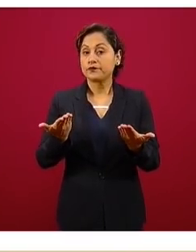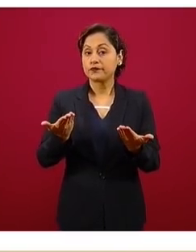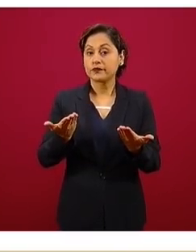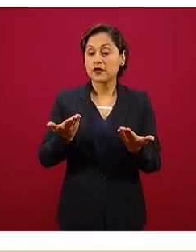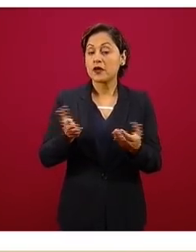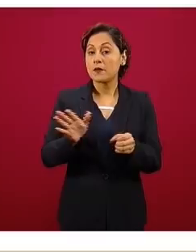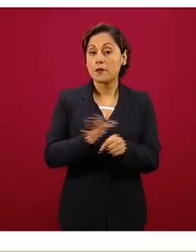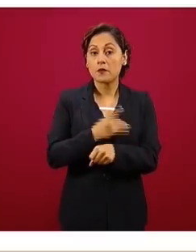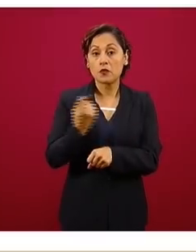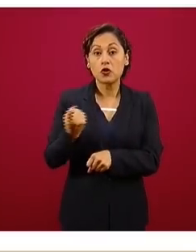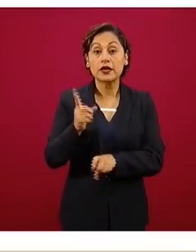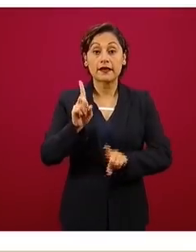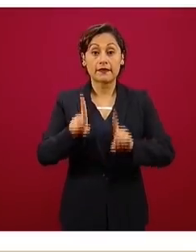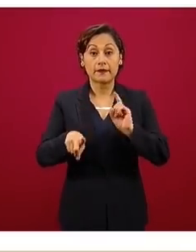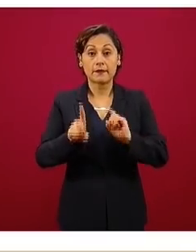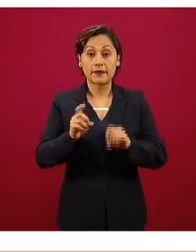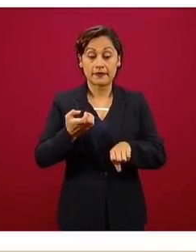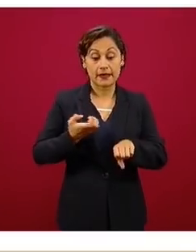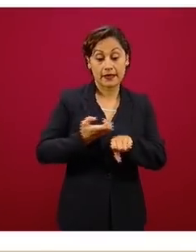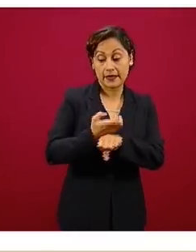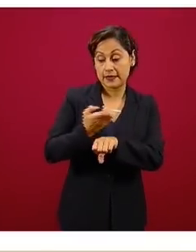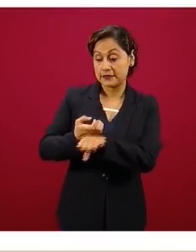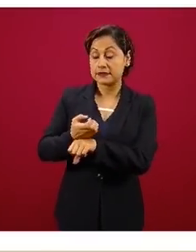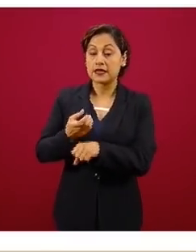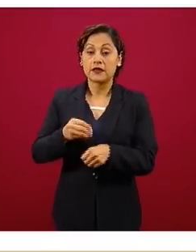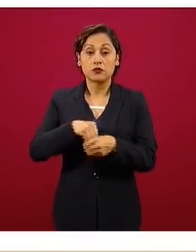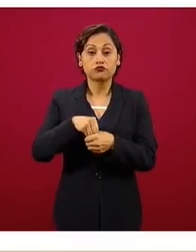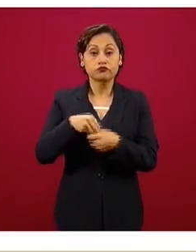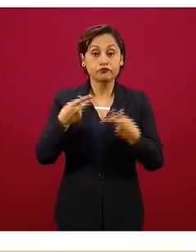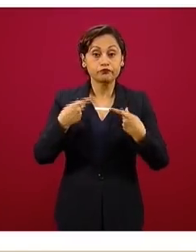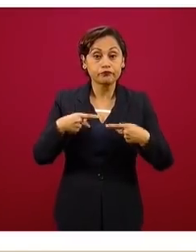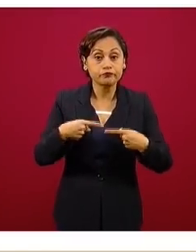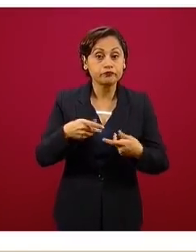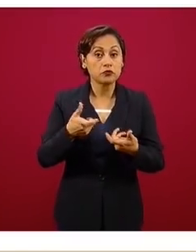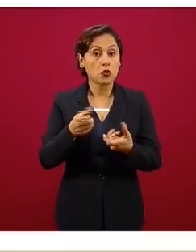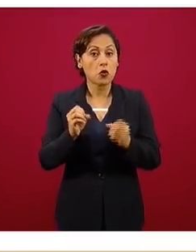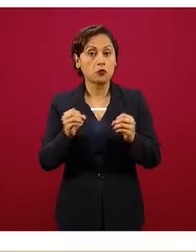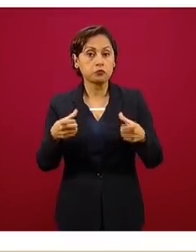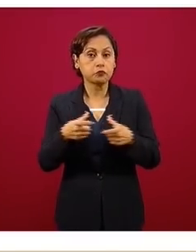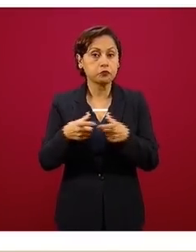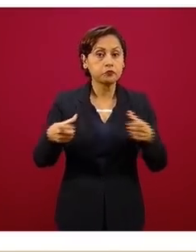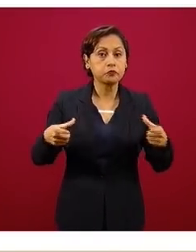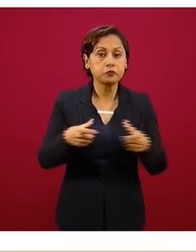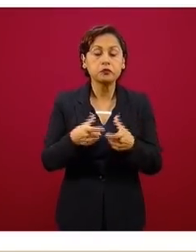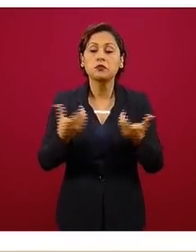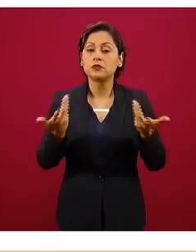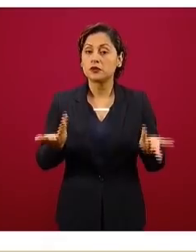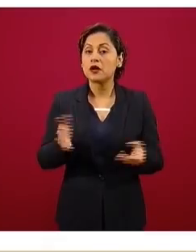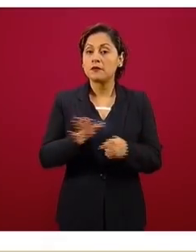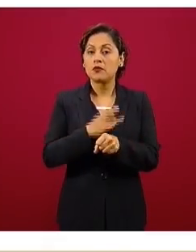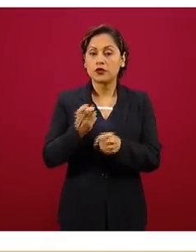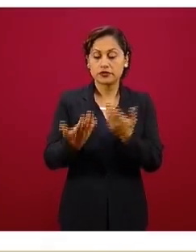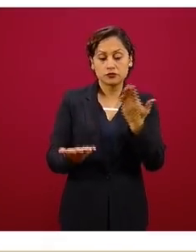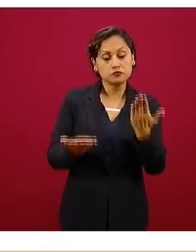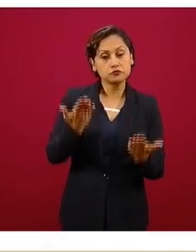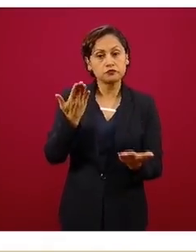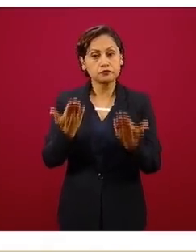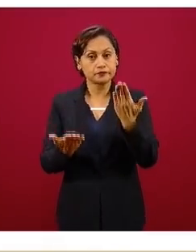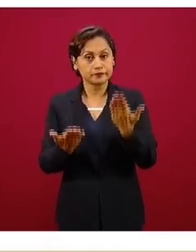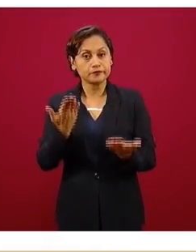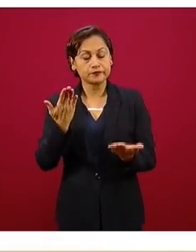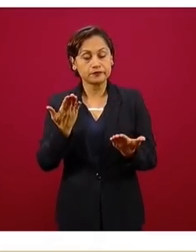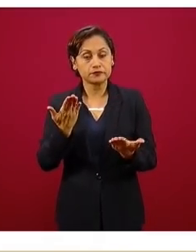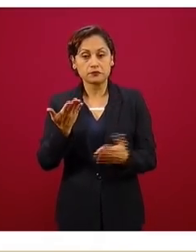estado tiene una población diferente en tamaño, y con la incidencia podemos compararlos unos a otros de manera directa.